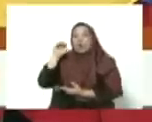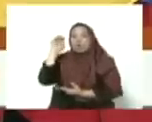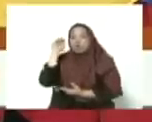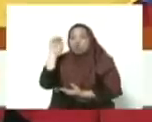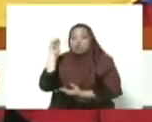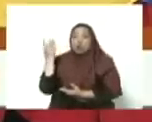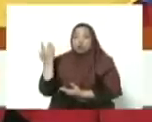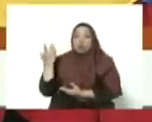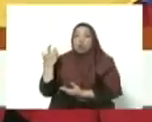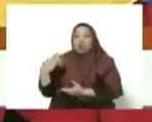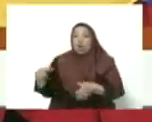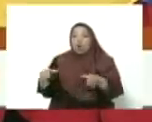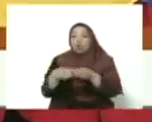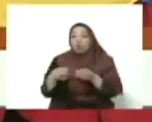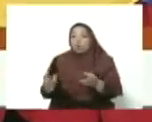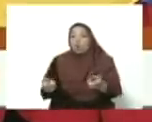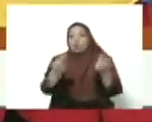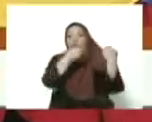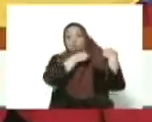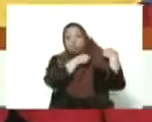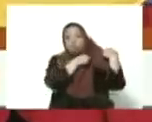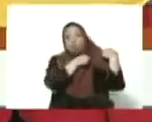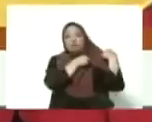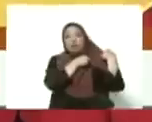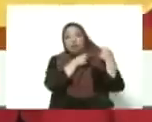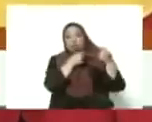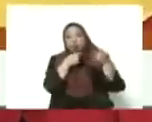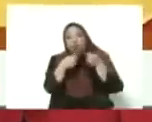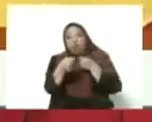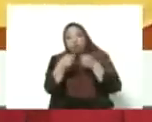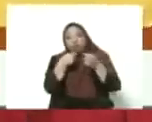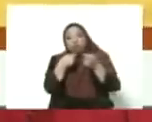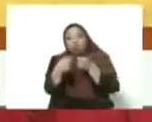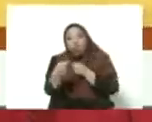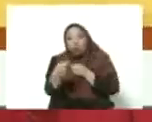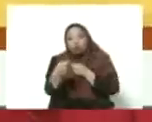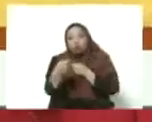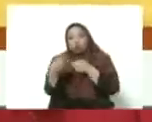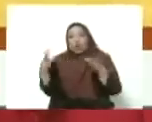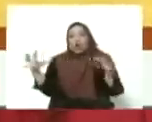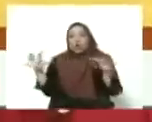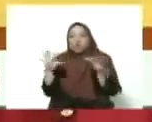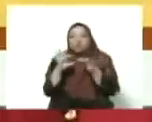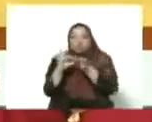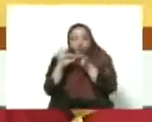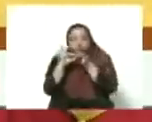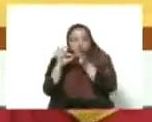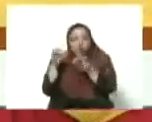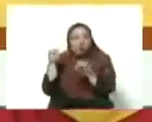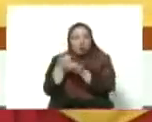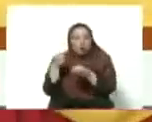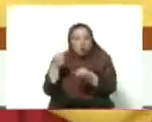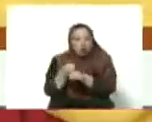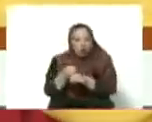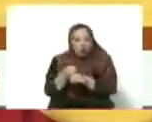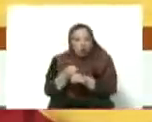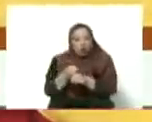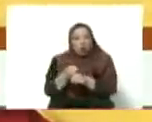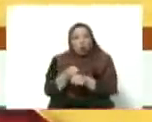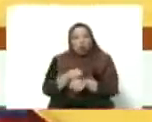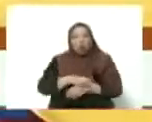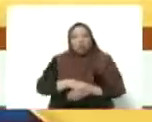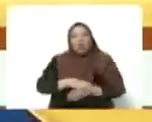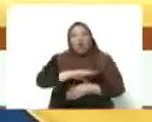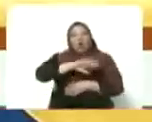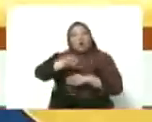equipos responsables tomarán el control, la alianza, el trabajo en conjunto, de tal manera que